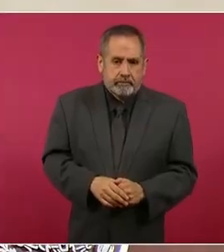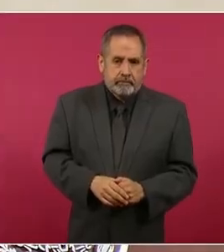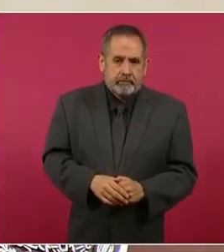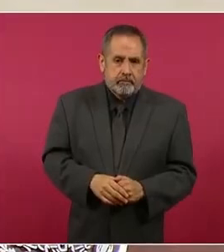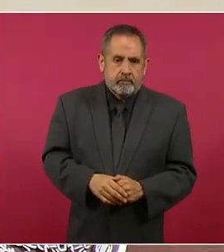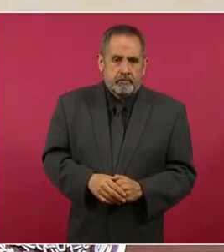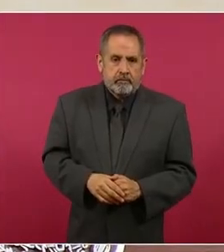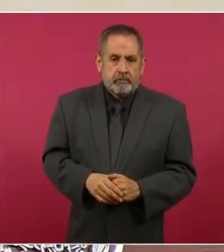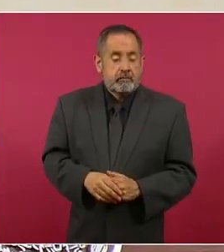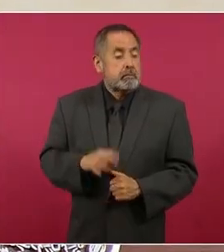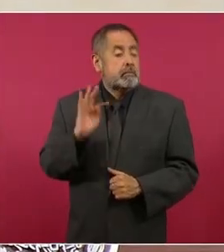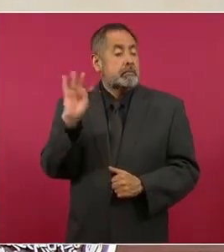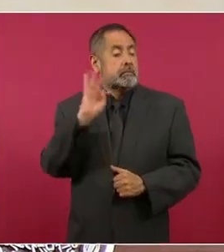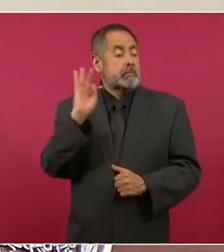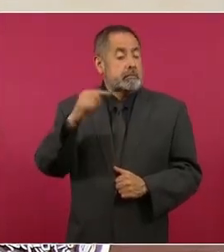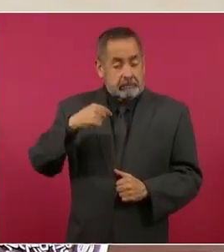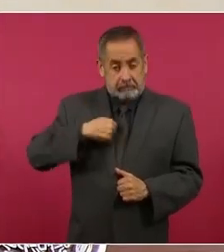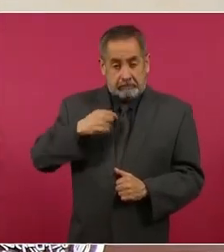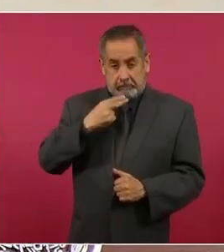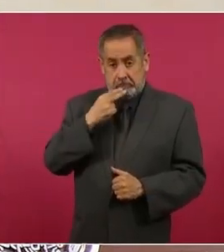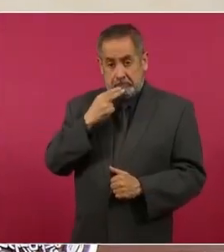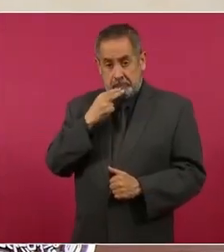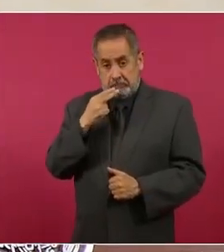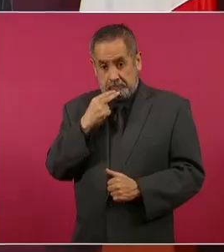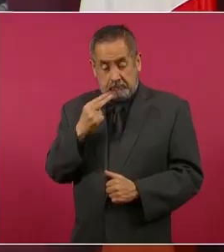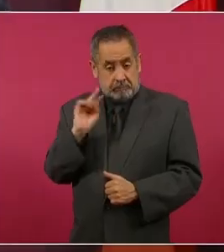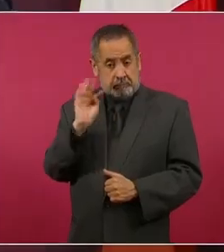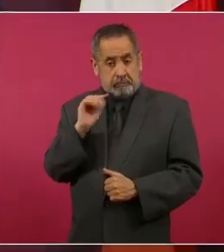si yo lo hubiese usado,